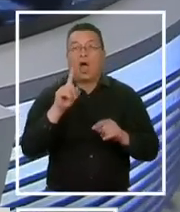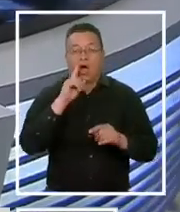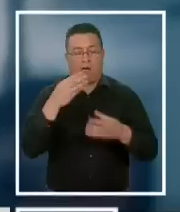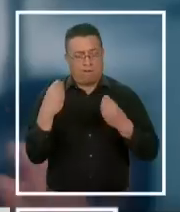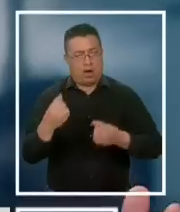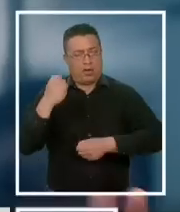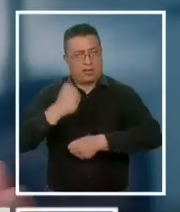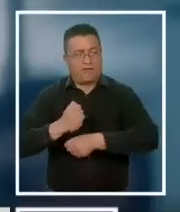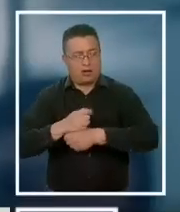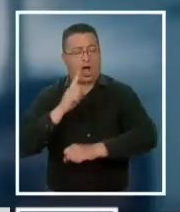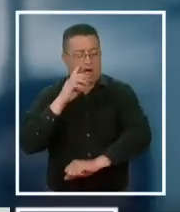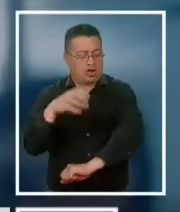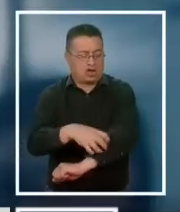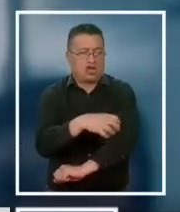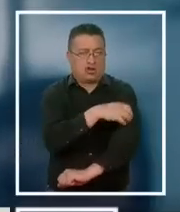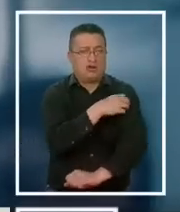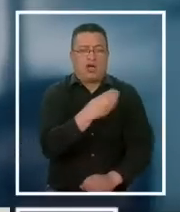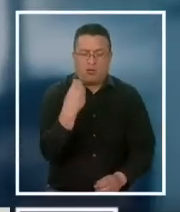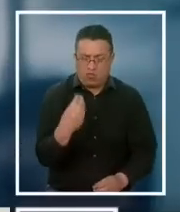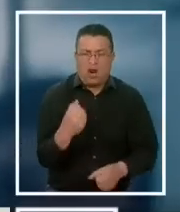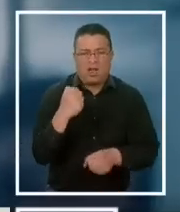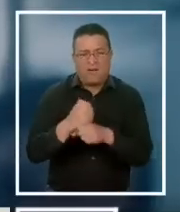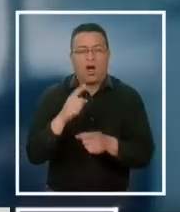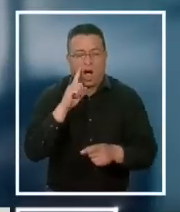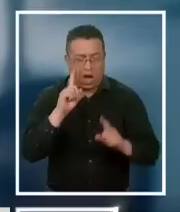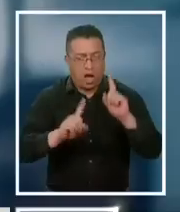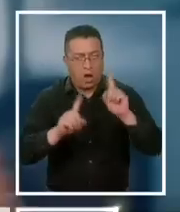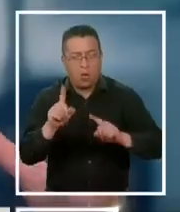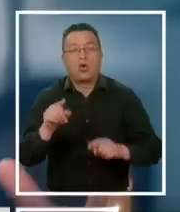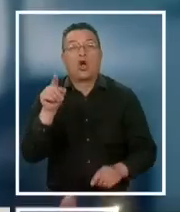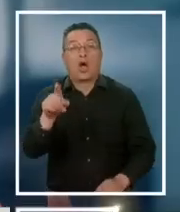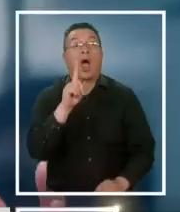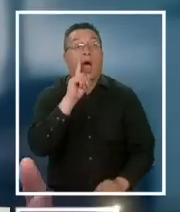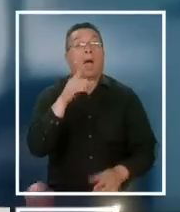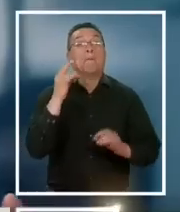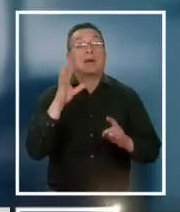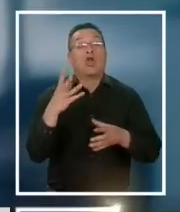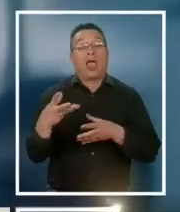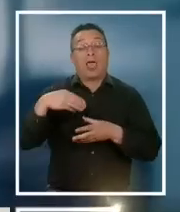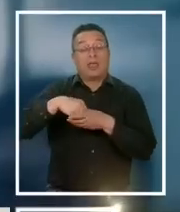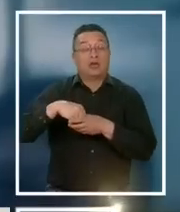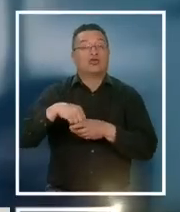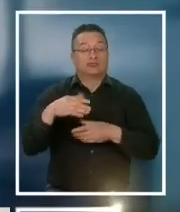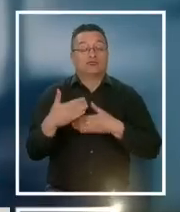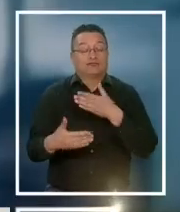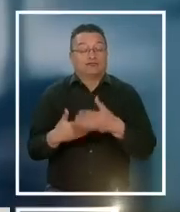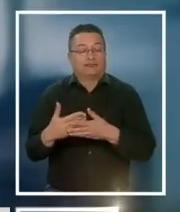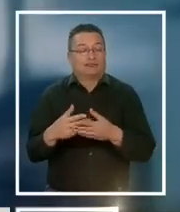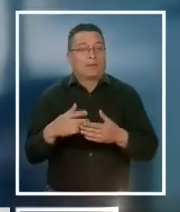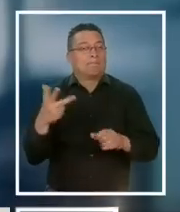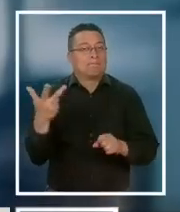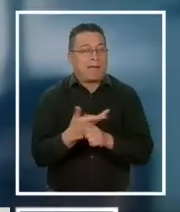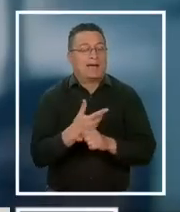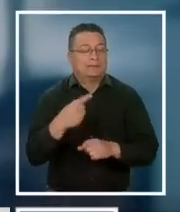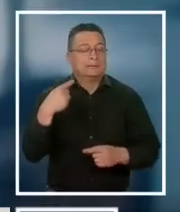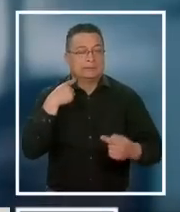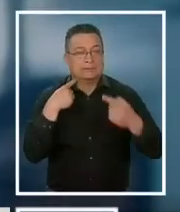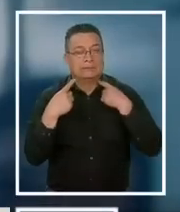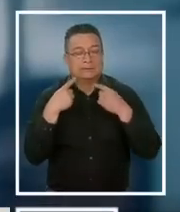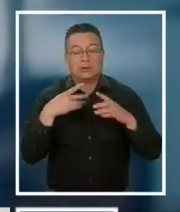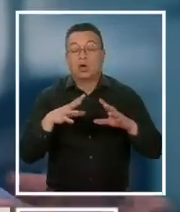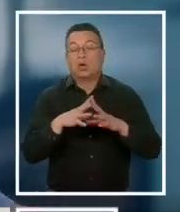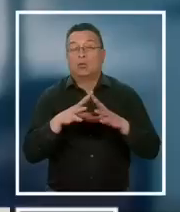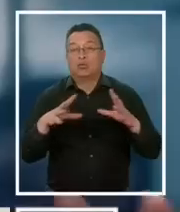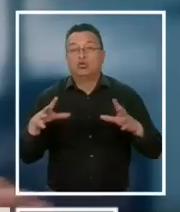una súper buena labor en regiones también hay lo mismo pero pero hay una lógica humana al interior que claramente no está funcionando adecuadamente hay